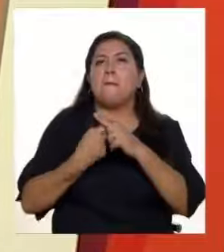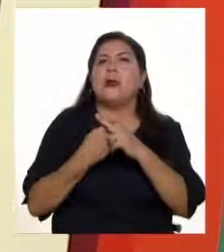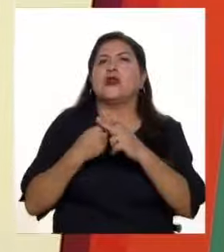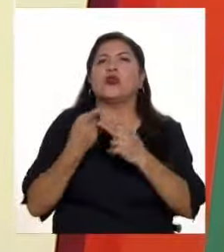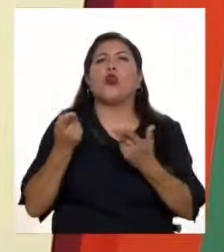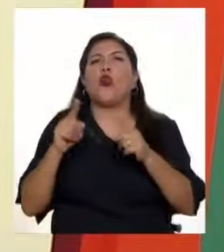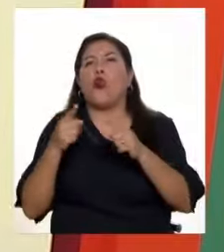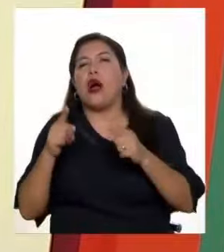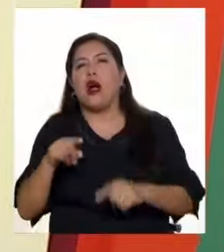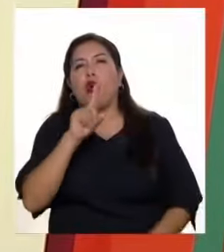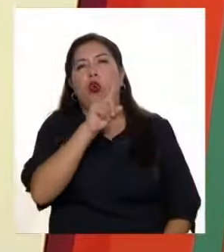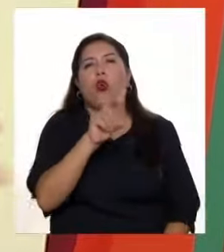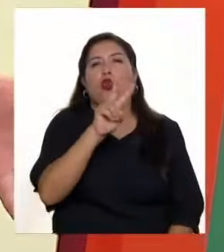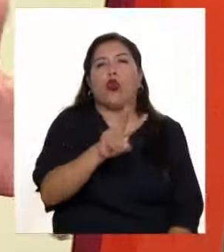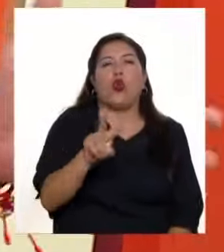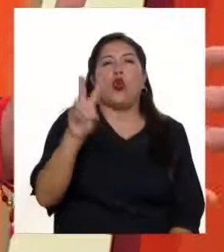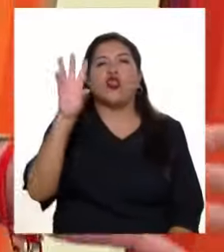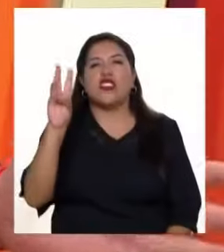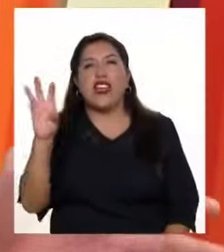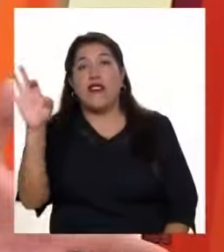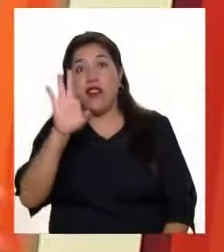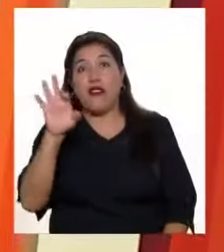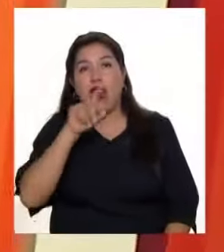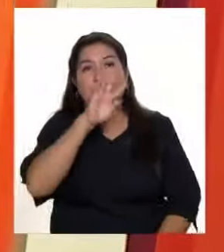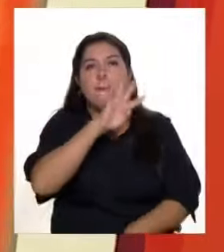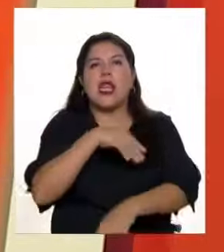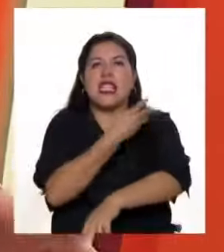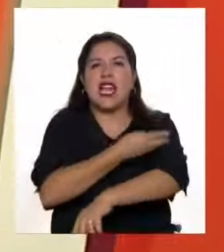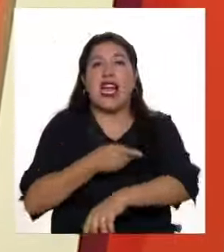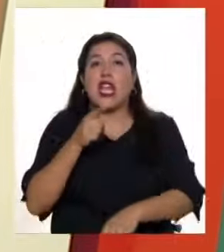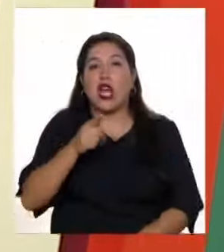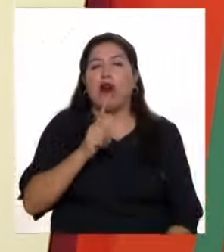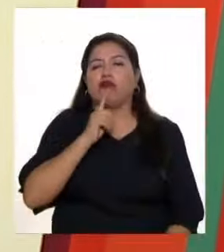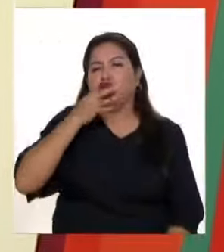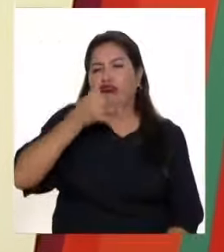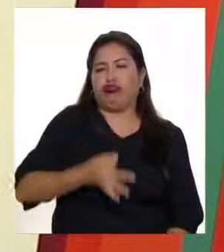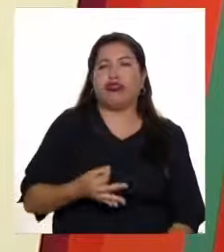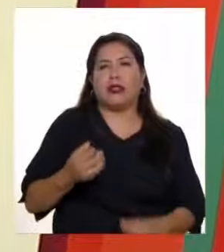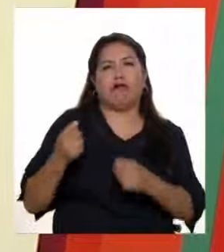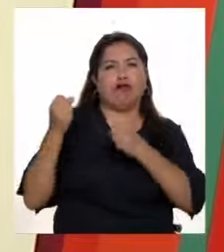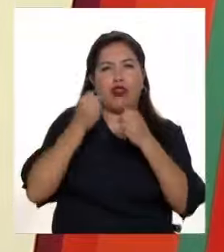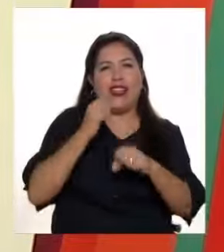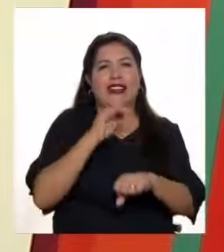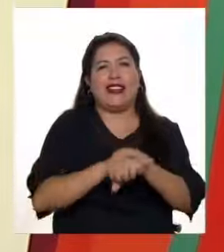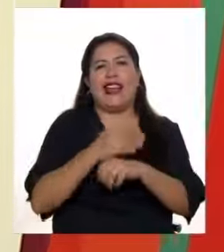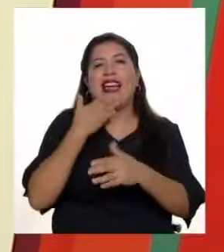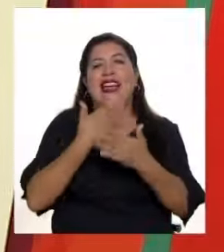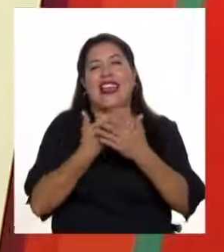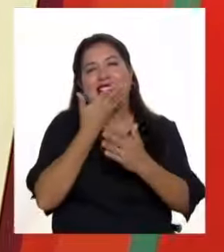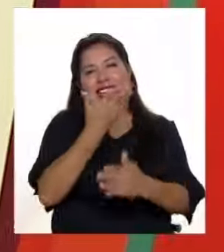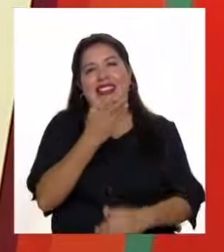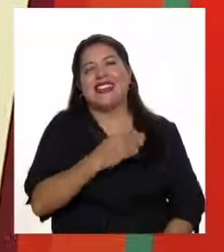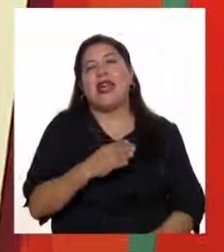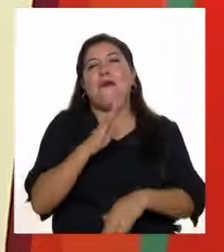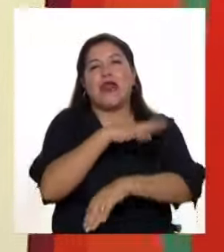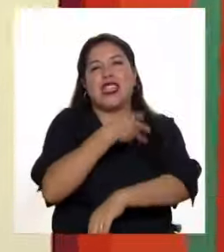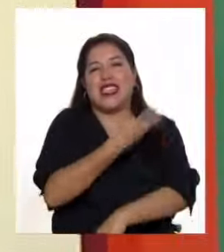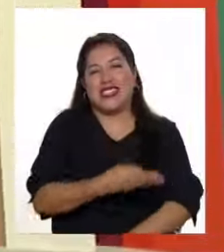y 6 de febrero. Británico, el verdadero poder del inglés. Gracias, Británico.